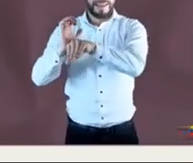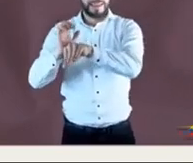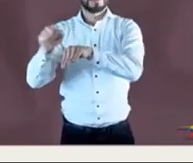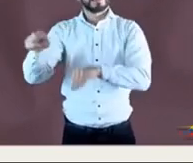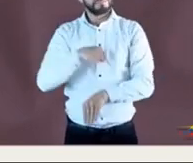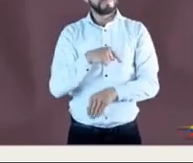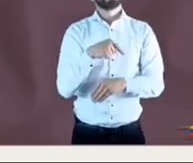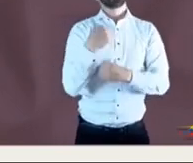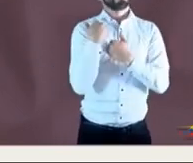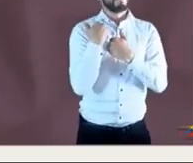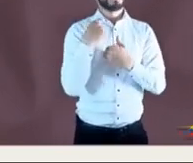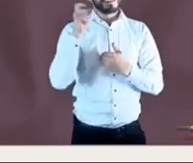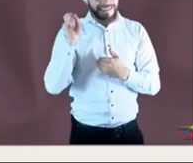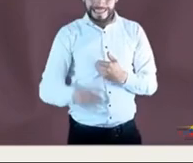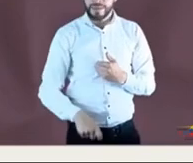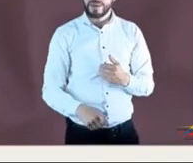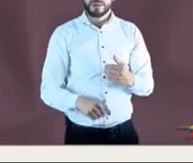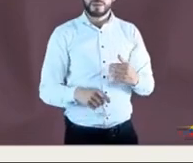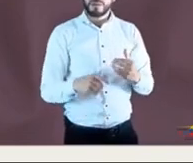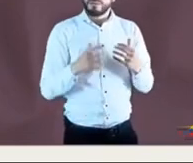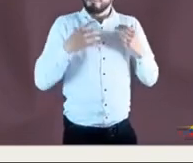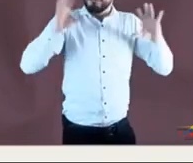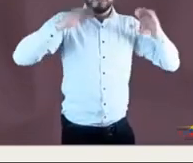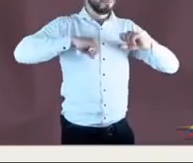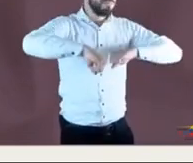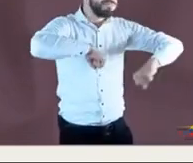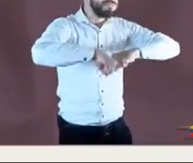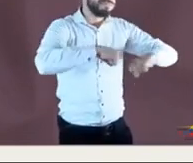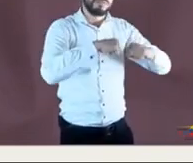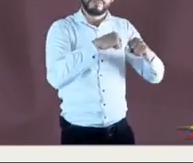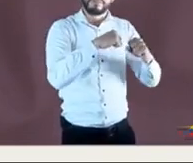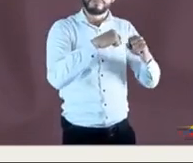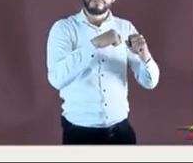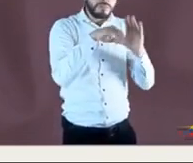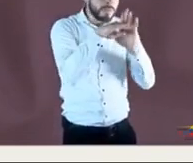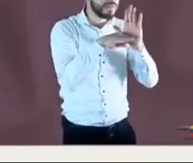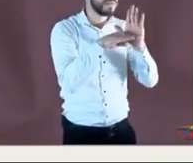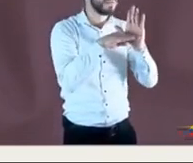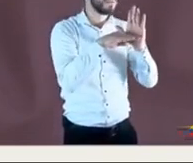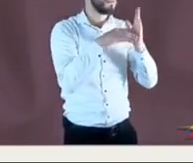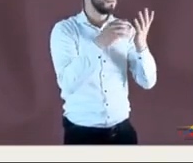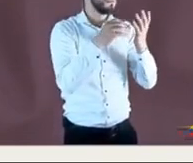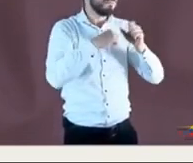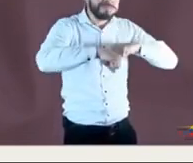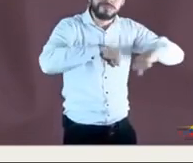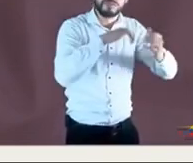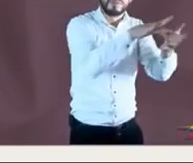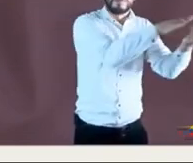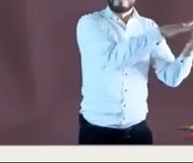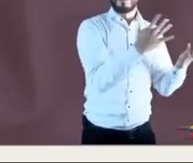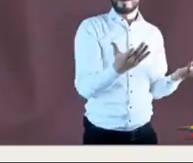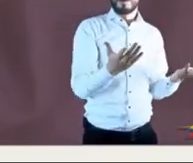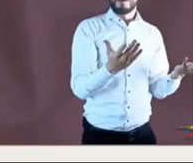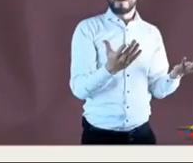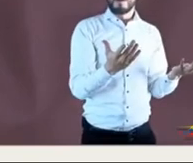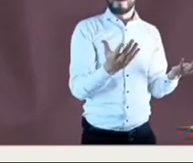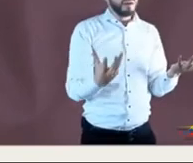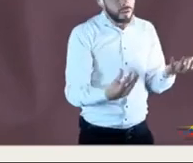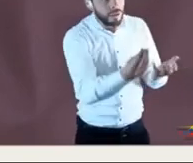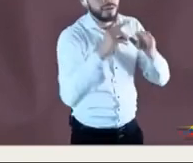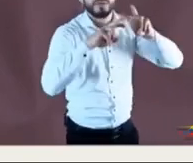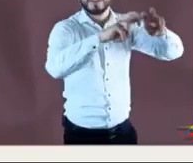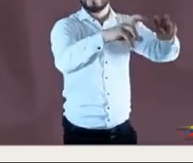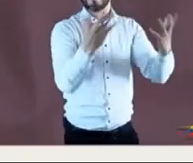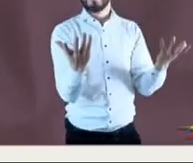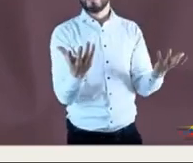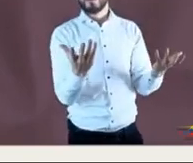y a realizar todas las acciones necesarias para eliminar esta violencia y no escatimar esfuerzos en investigaciones y judicializaciones